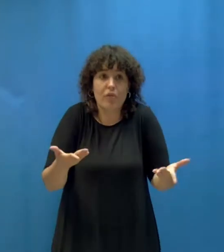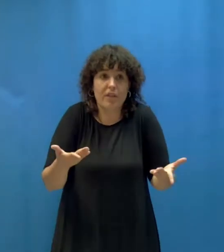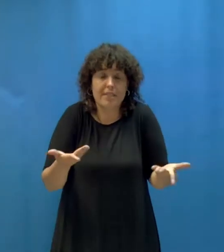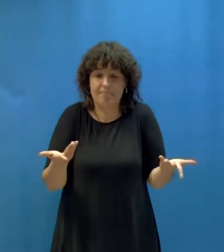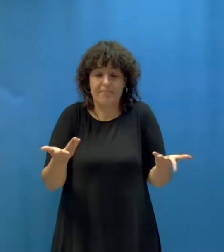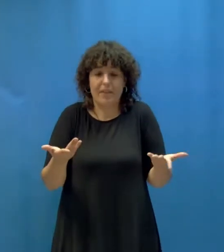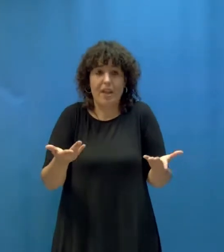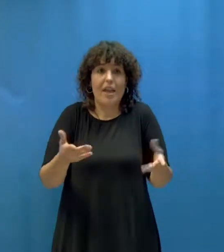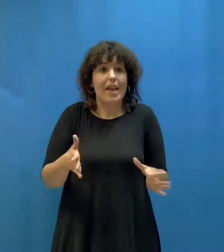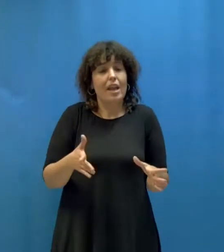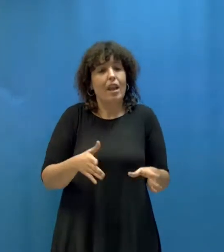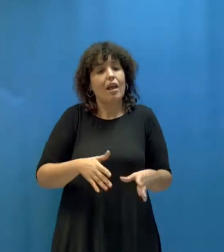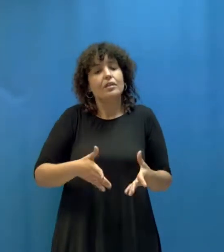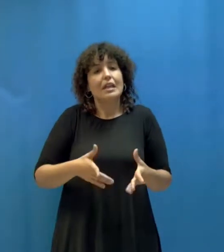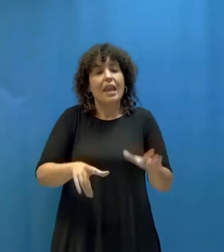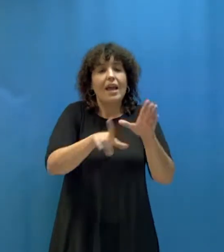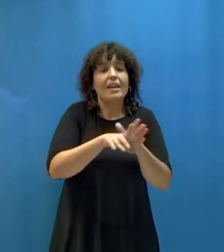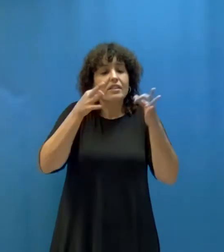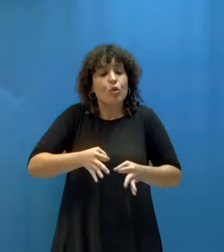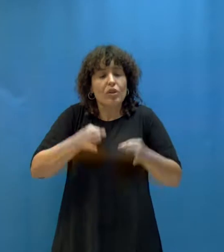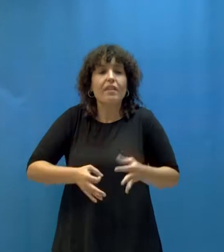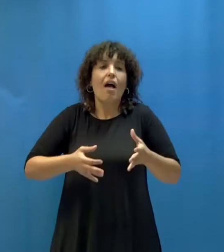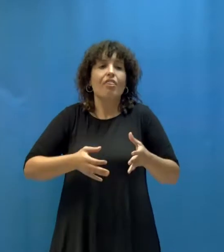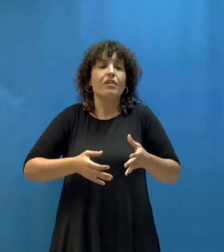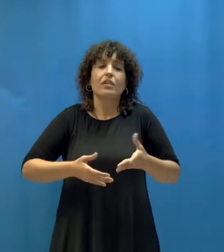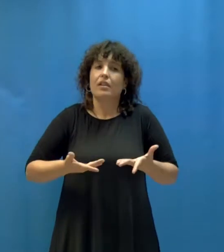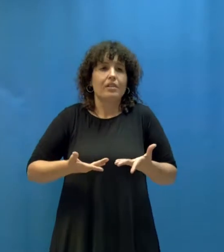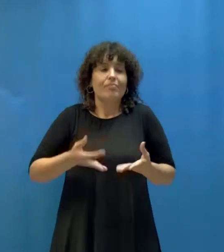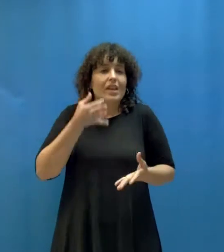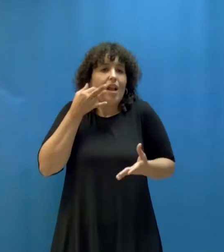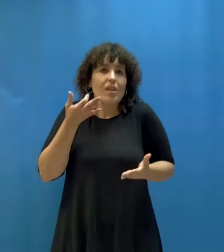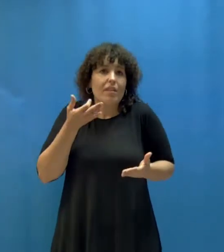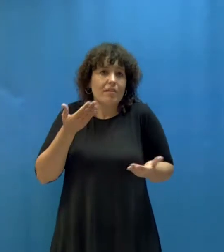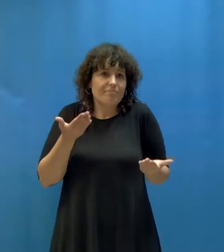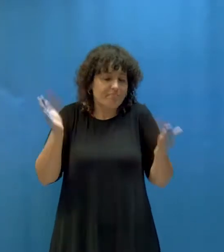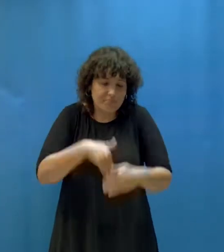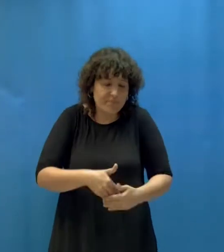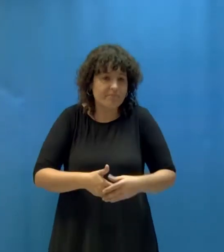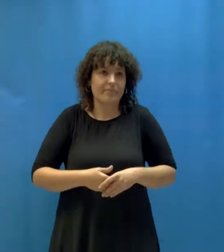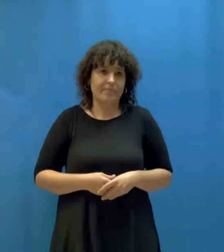de seguridad jurídica si una persona tenía un derecho a la hora de adquirirlo que luego se le reduce.